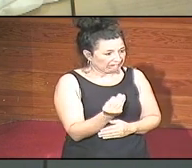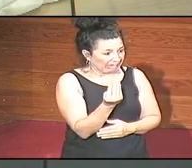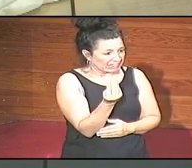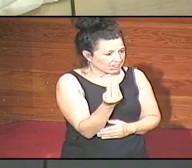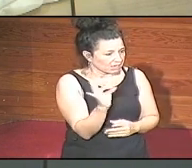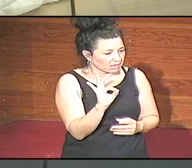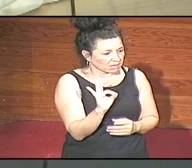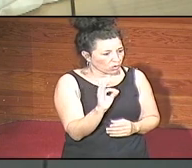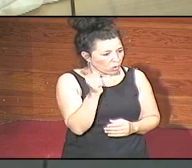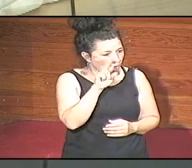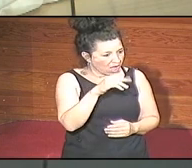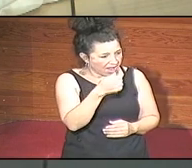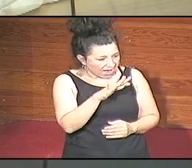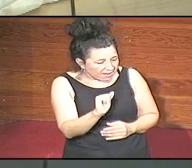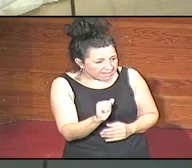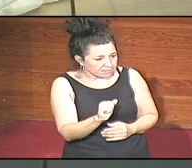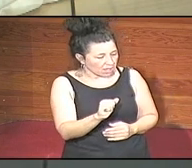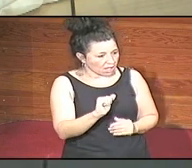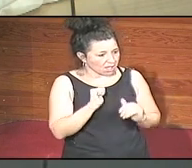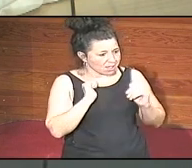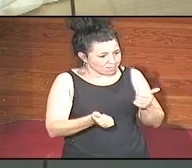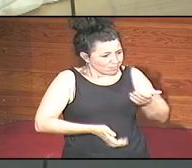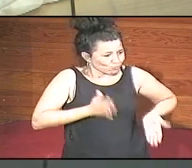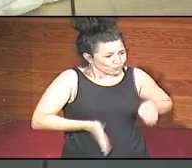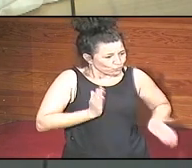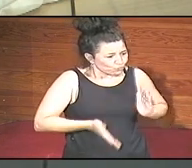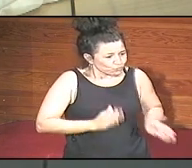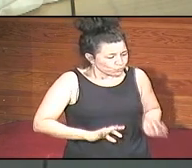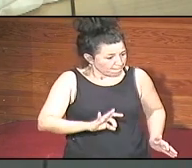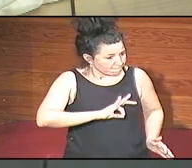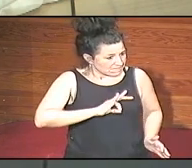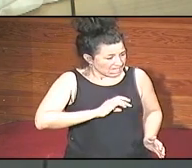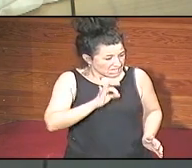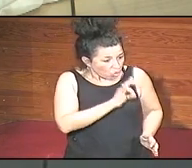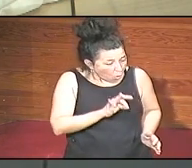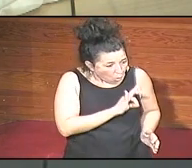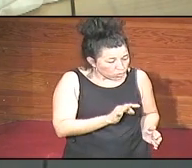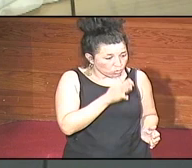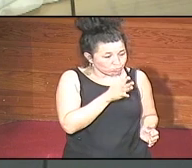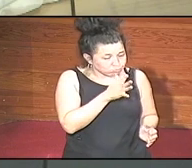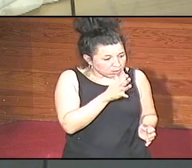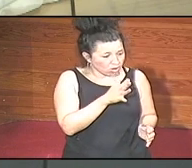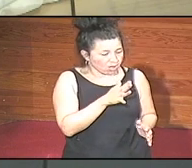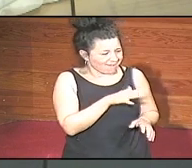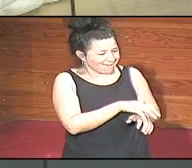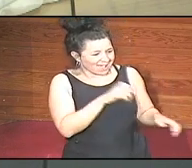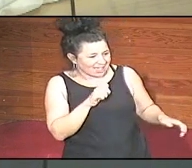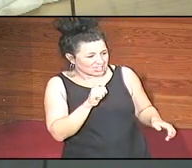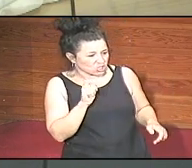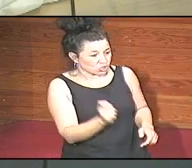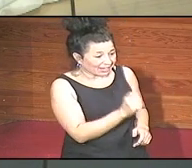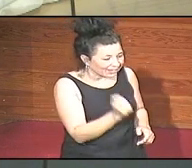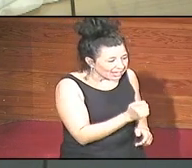en en el atletismo porque han ido desde hace años ya han ido al kenia etiopía uganda